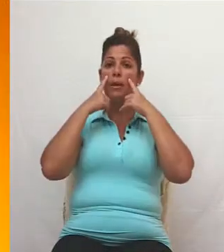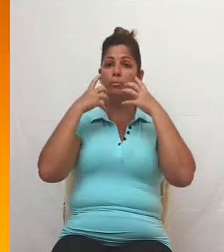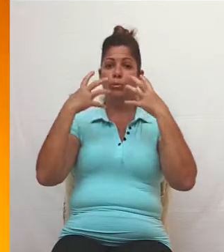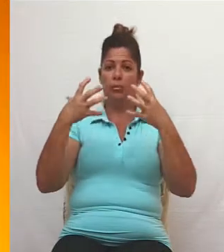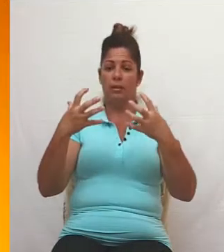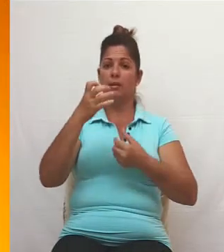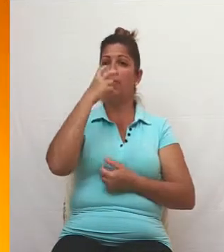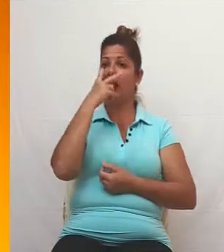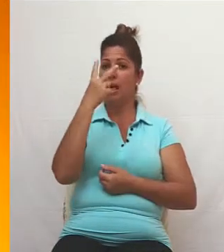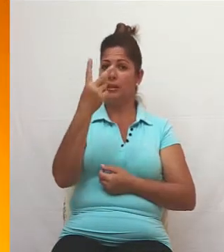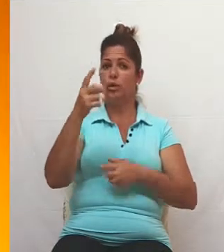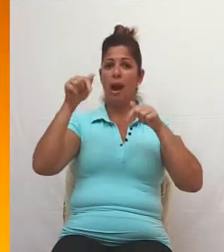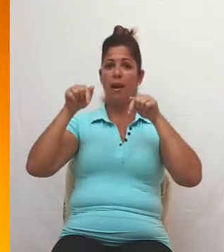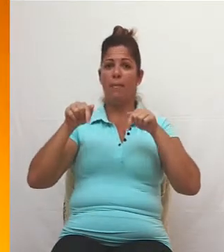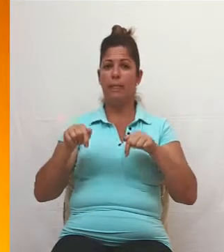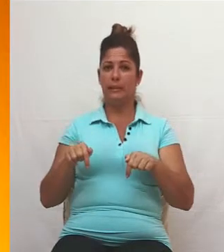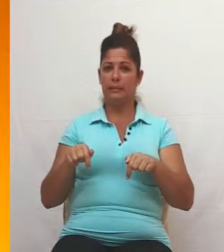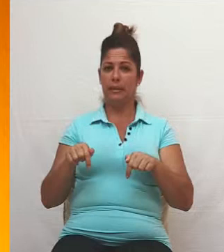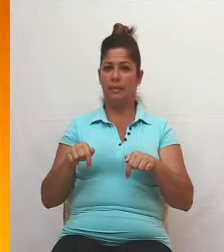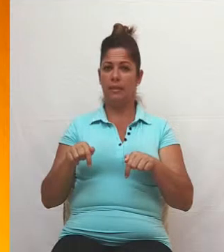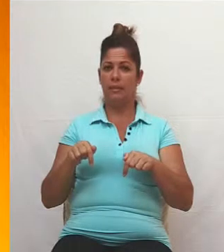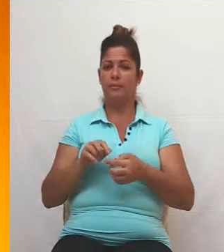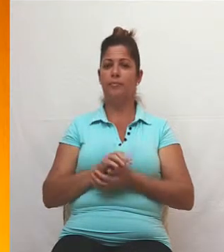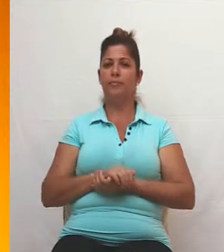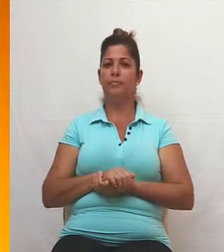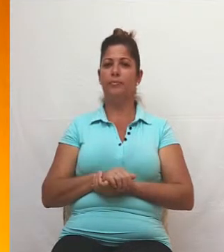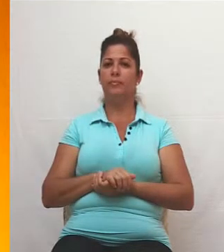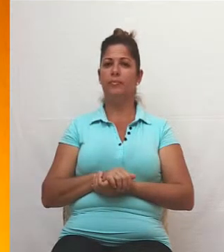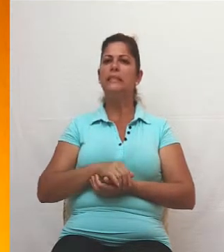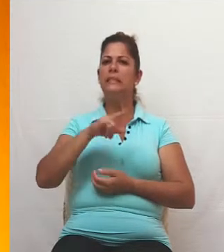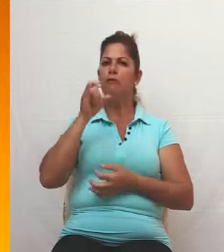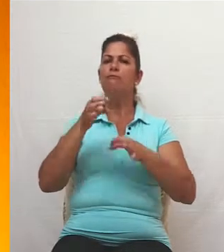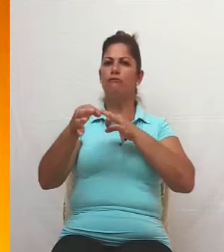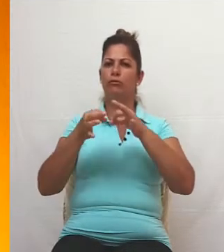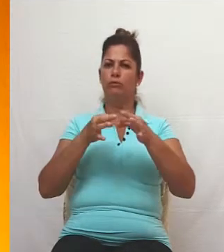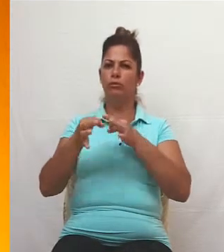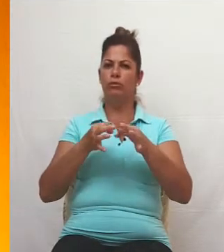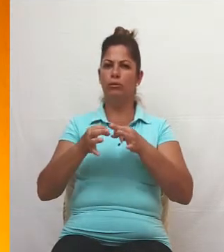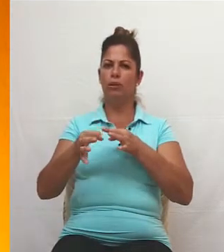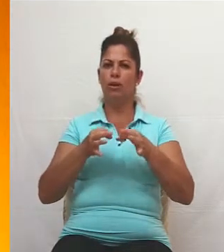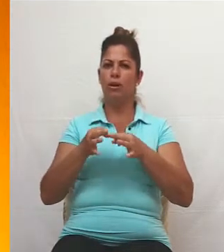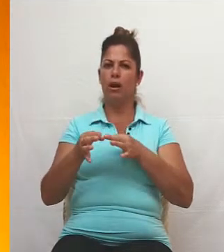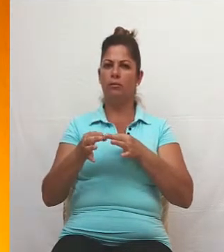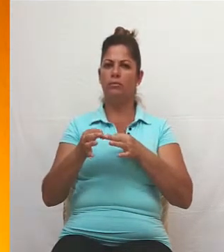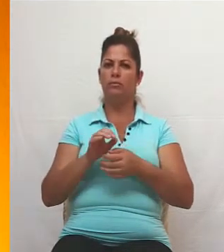cuál es la importancia de la atención al presente que funciona